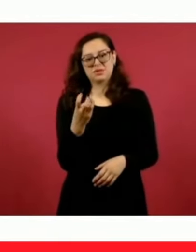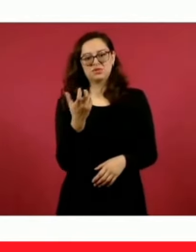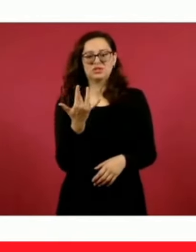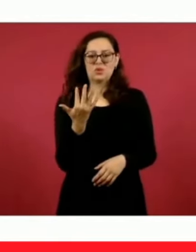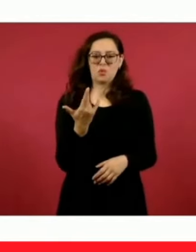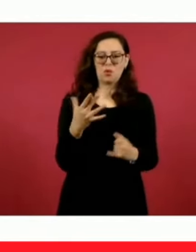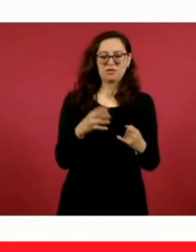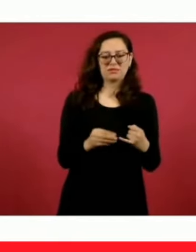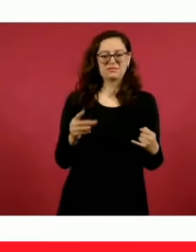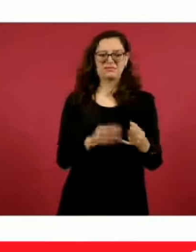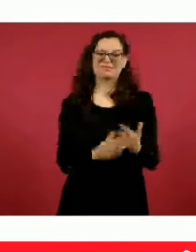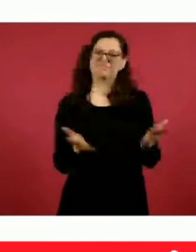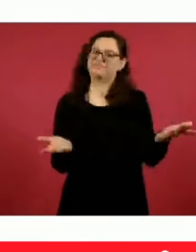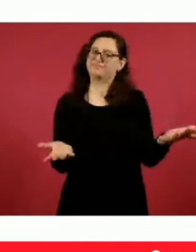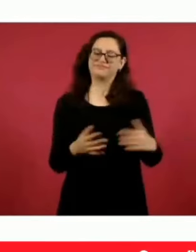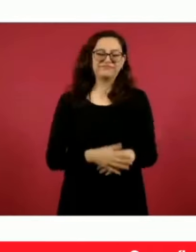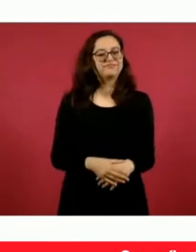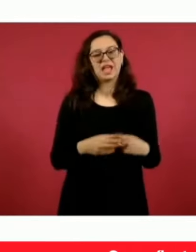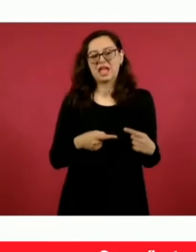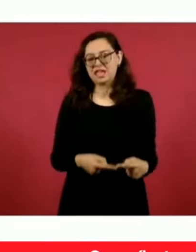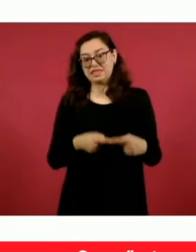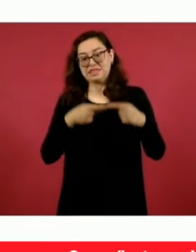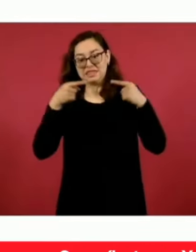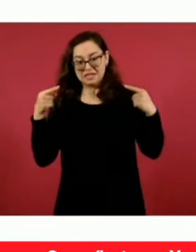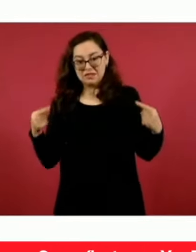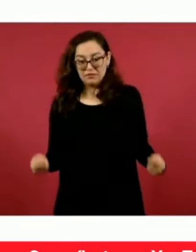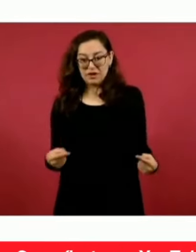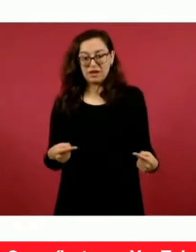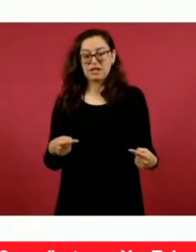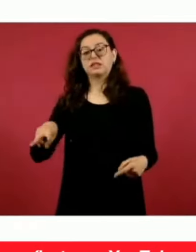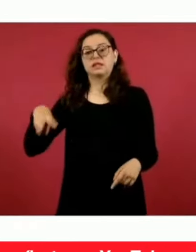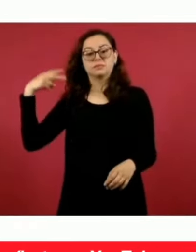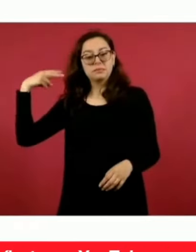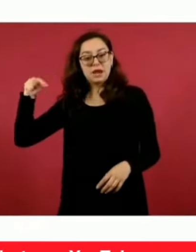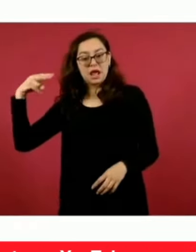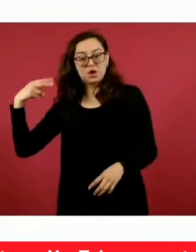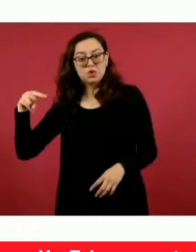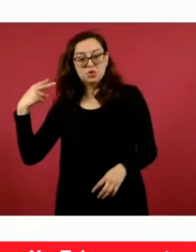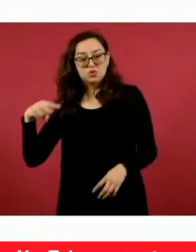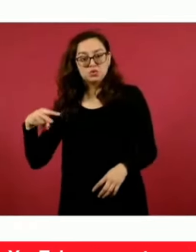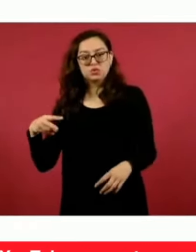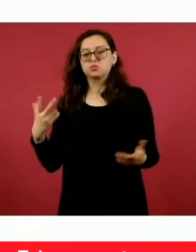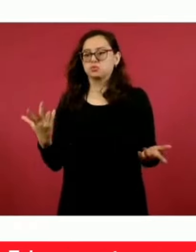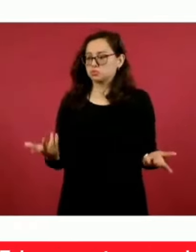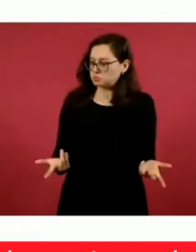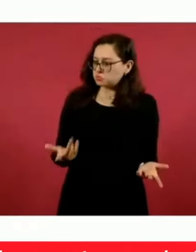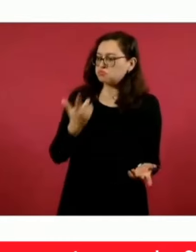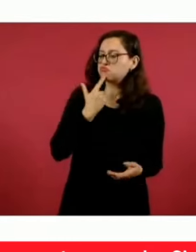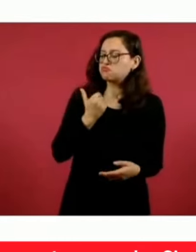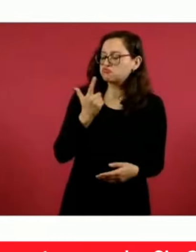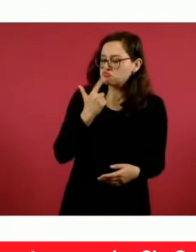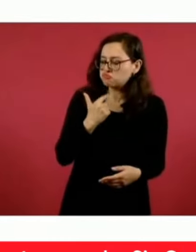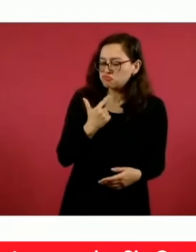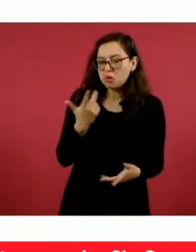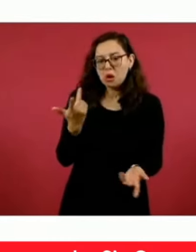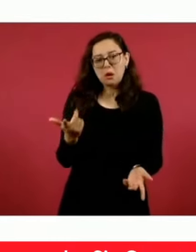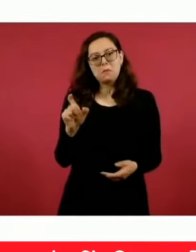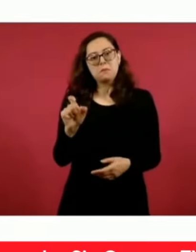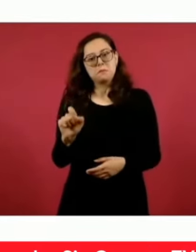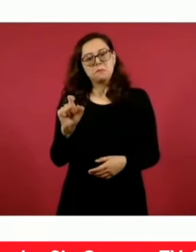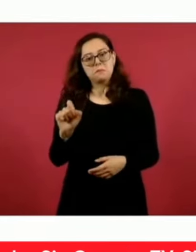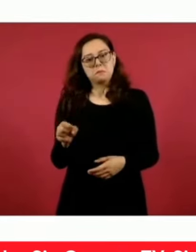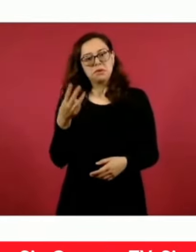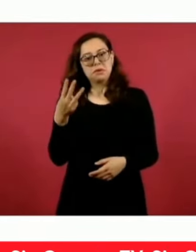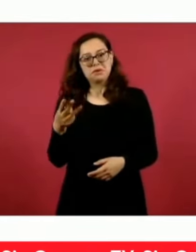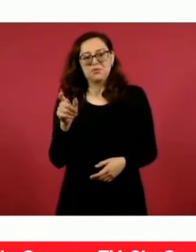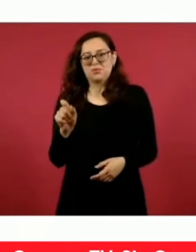embargo vemos a red Energy operadora monsy acá en el puerto de Veracruz con el precio promedio de la gasolina Premium en